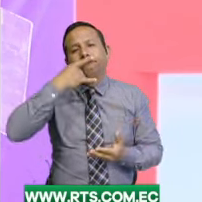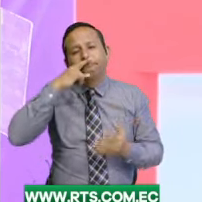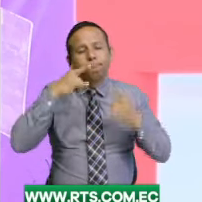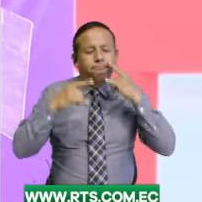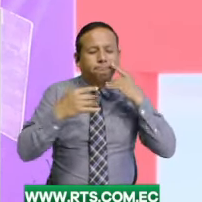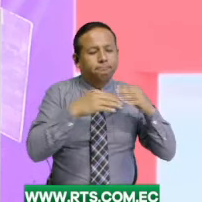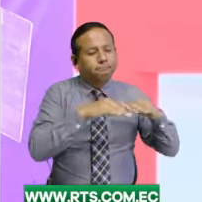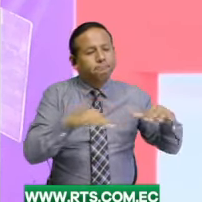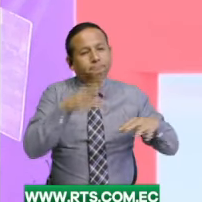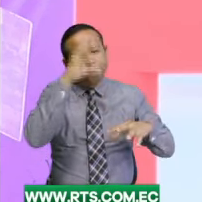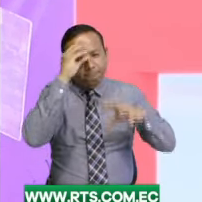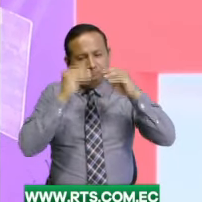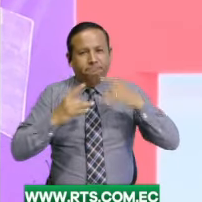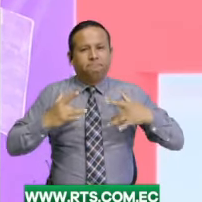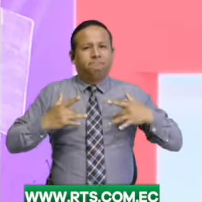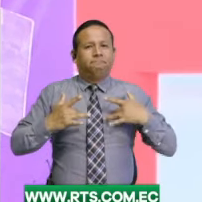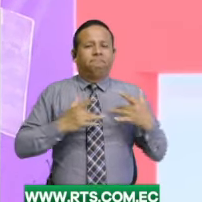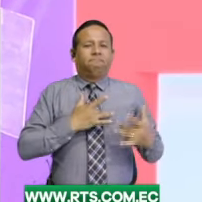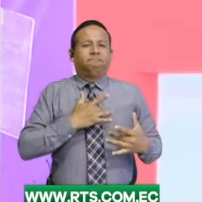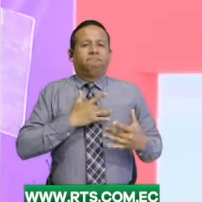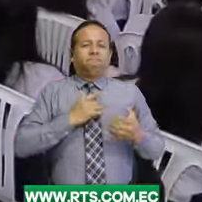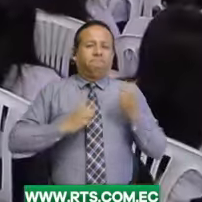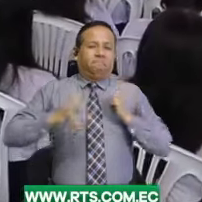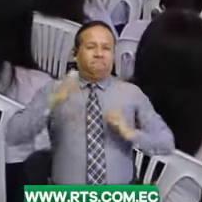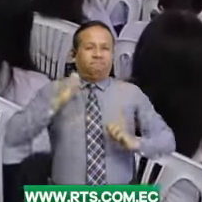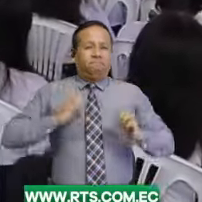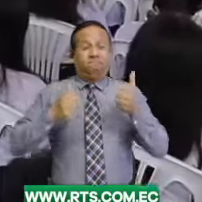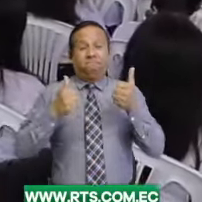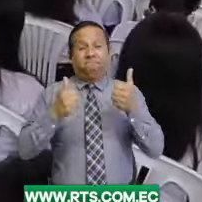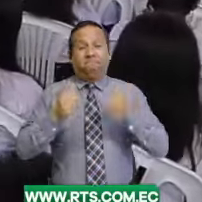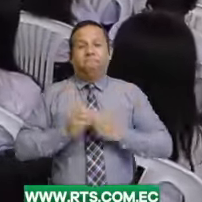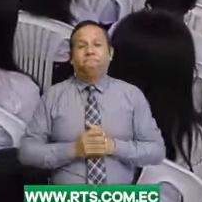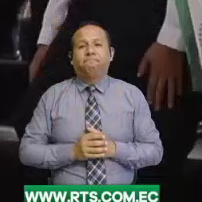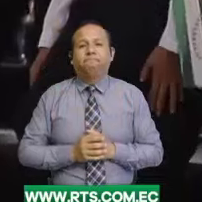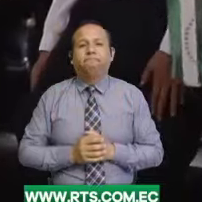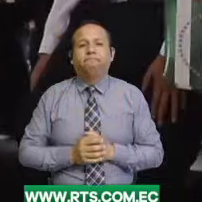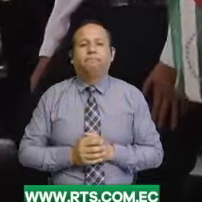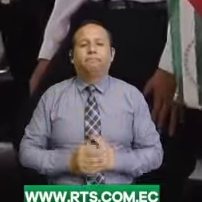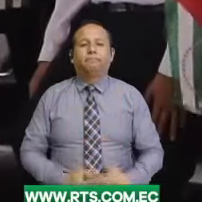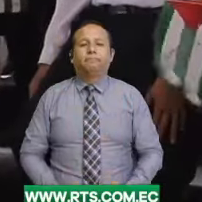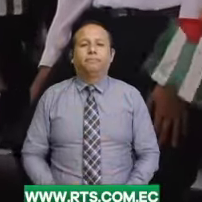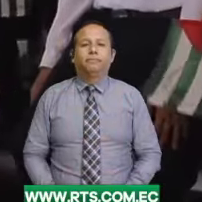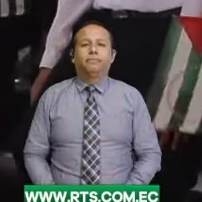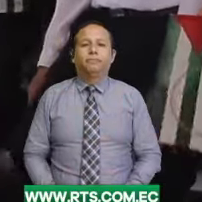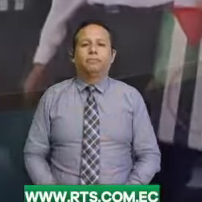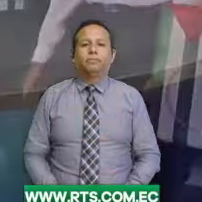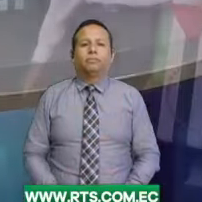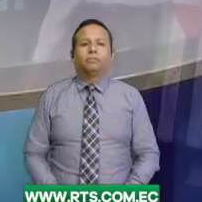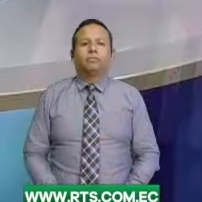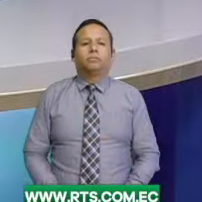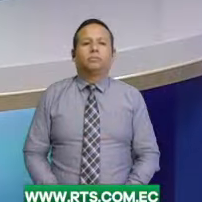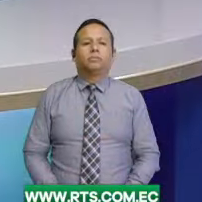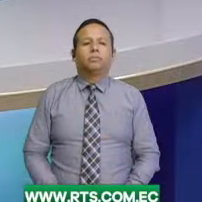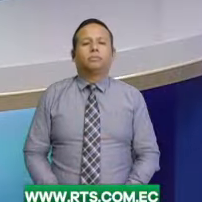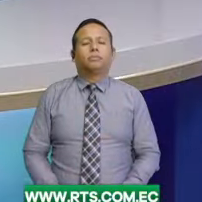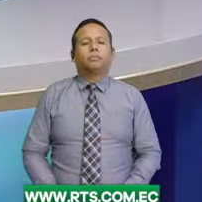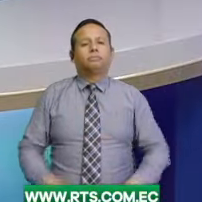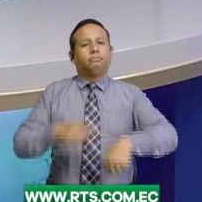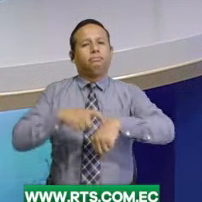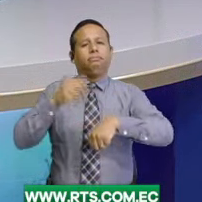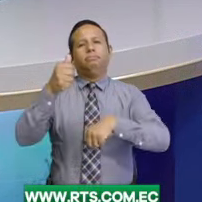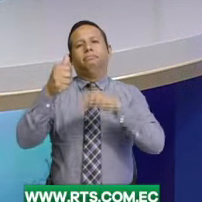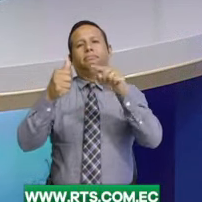su estado emocional y su rendimiento académico. Desde la provincia de Manabí, informó Wendy Delgado. 22